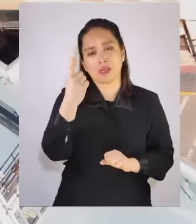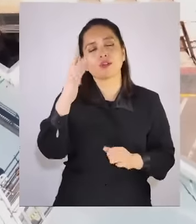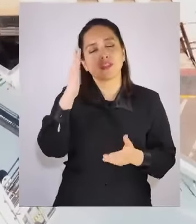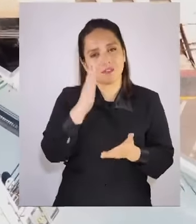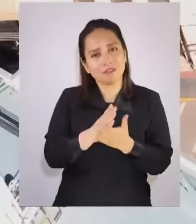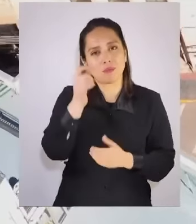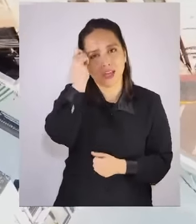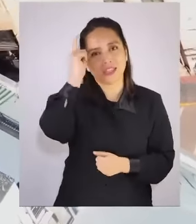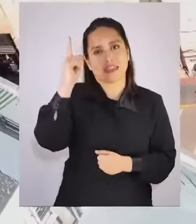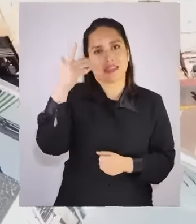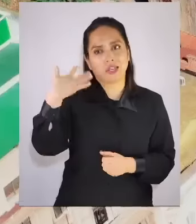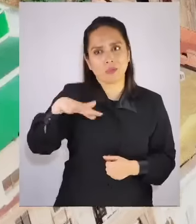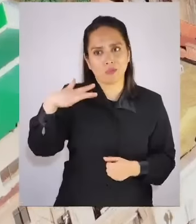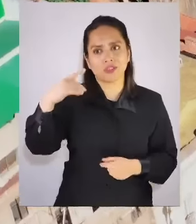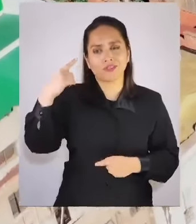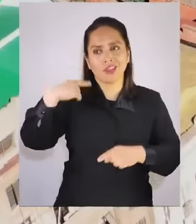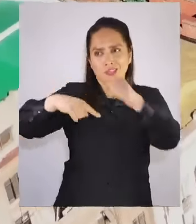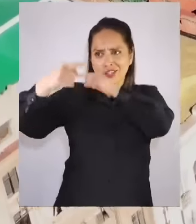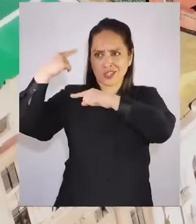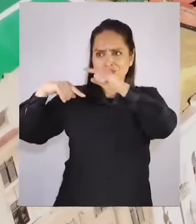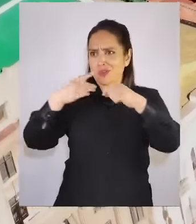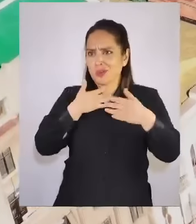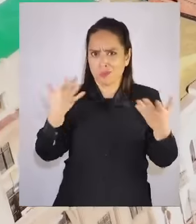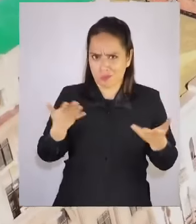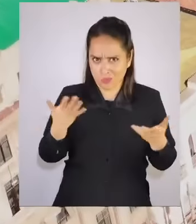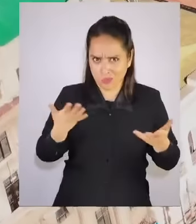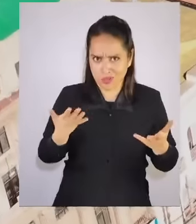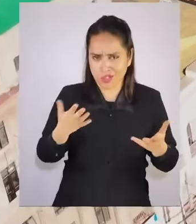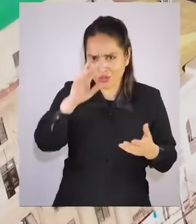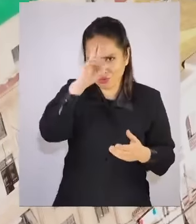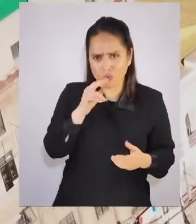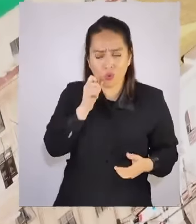entender cuál es su importancia en nuestra historia y qué rol jugar.